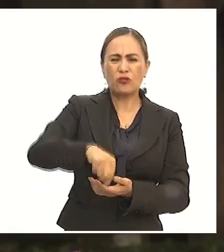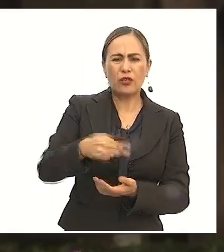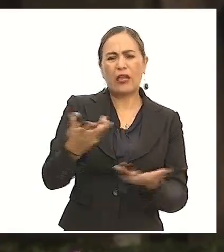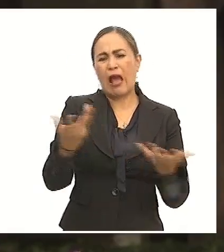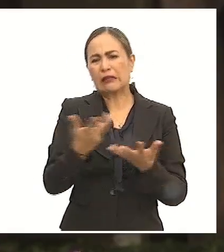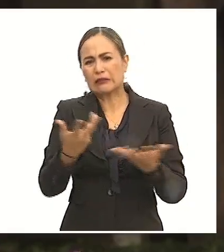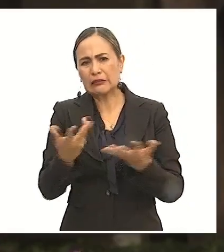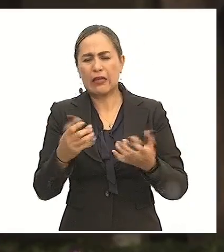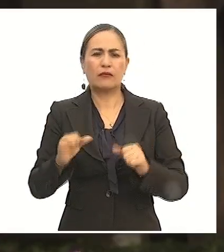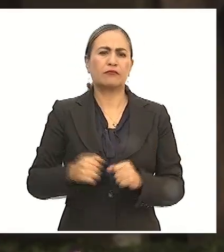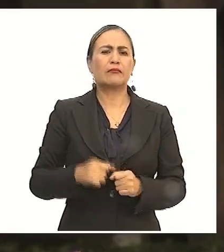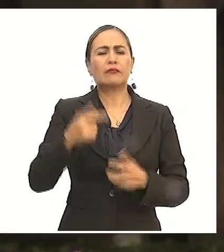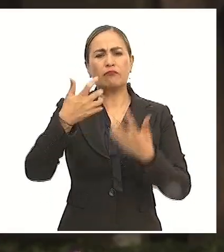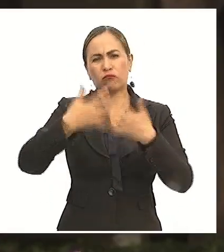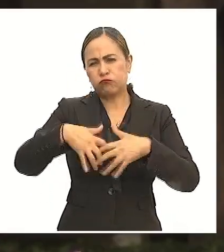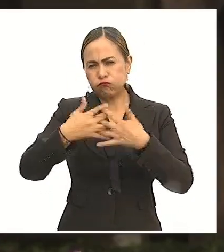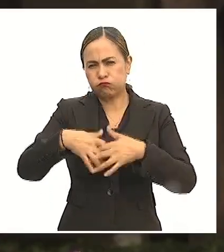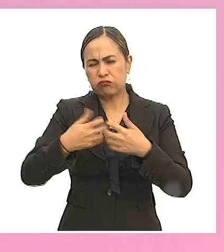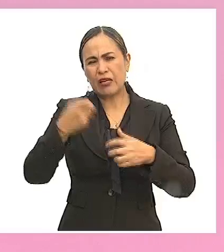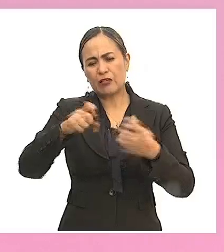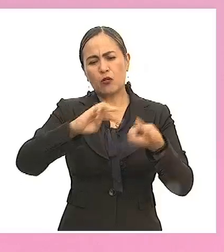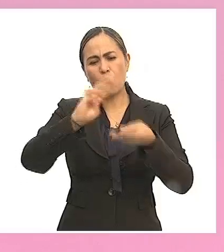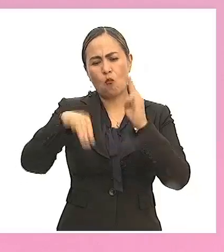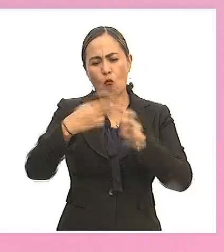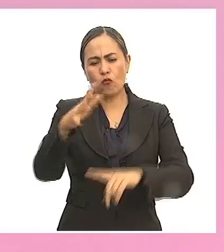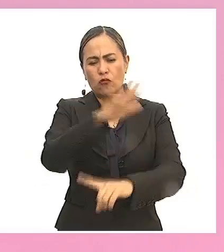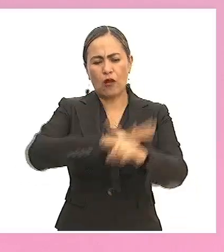naturaleza y a la humanidad.